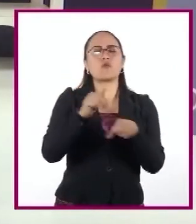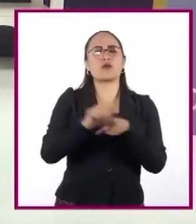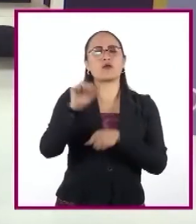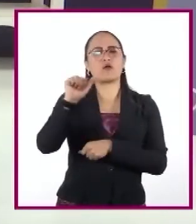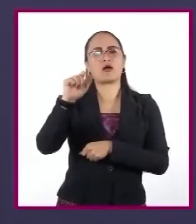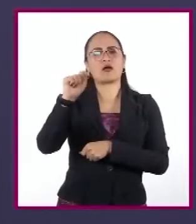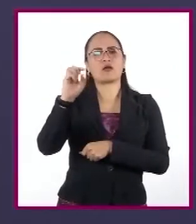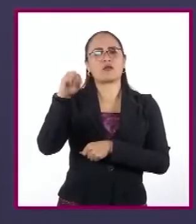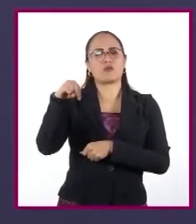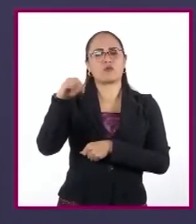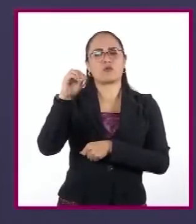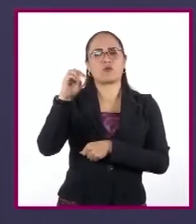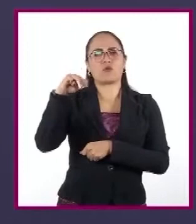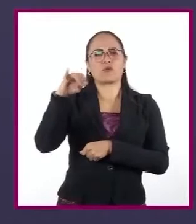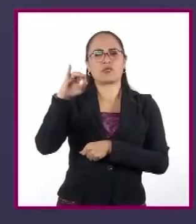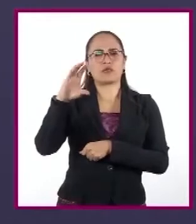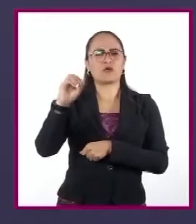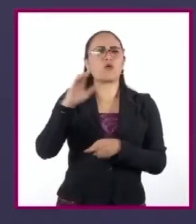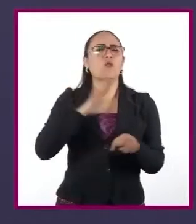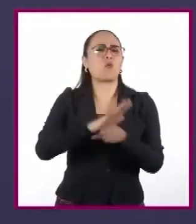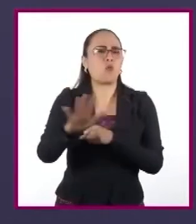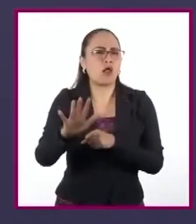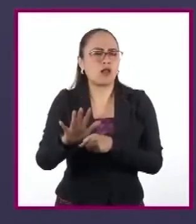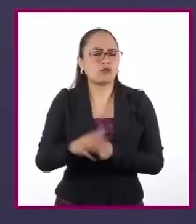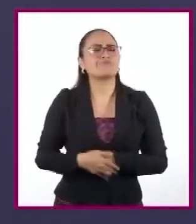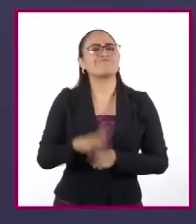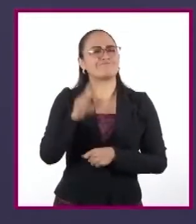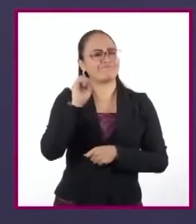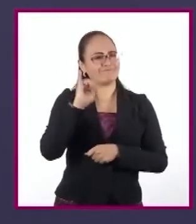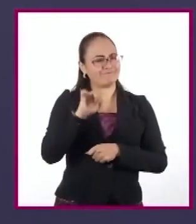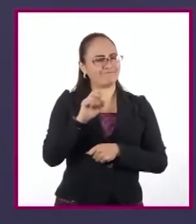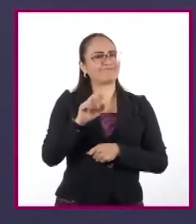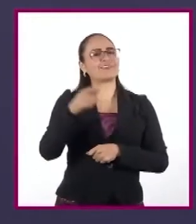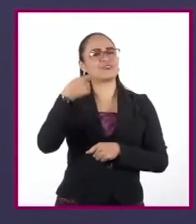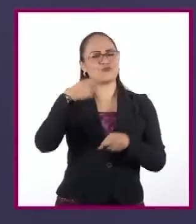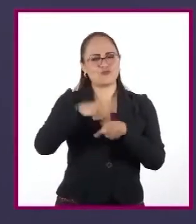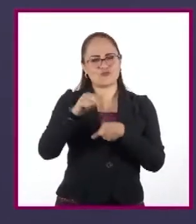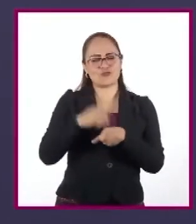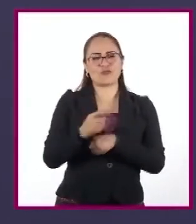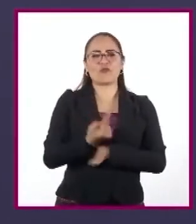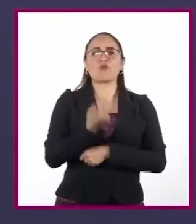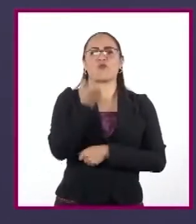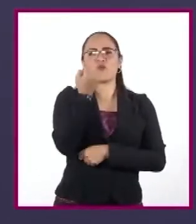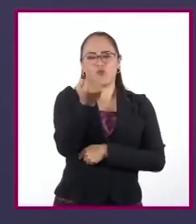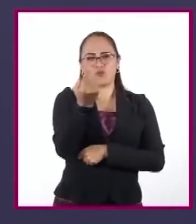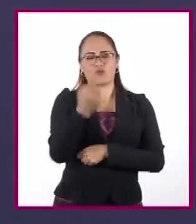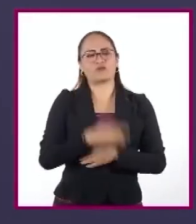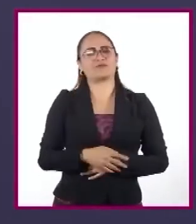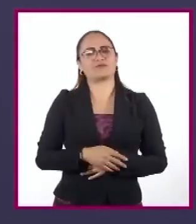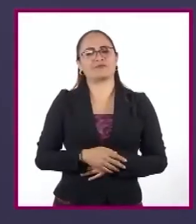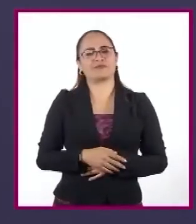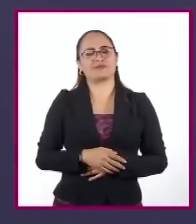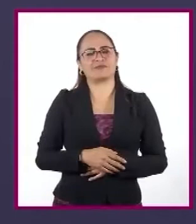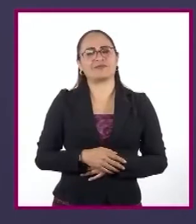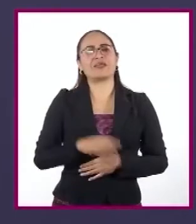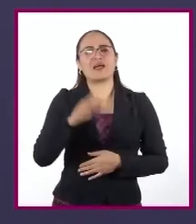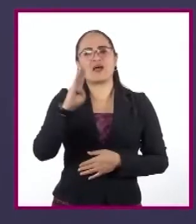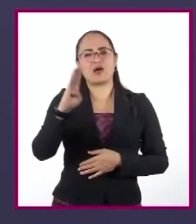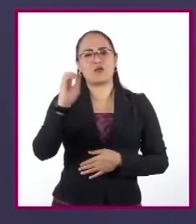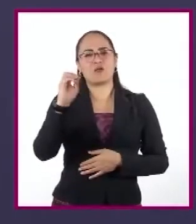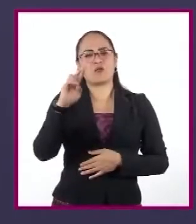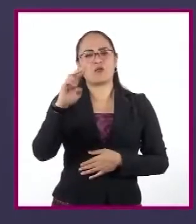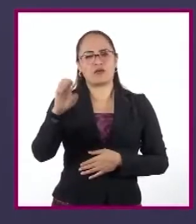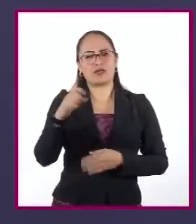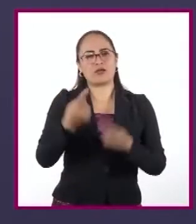periódica. Acertaron, su número atómico es 1. Por lo tanto, de acuerdo con el modelo atómico de Bohr, tiene